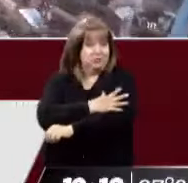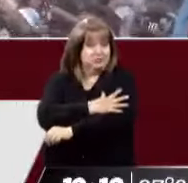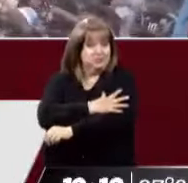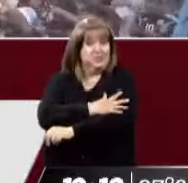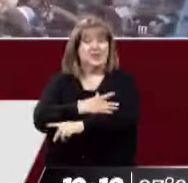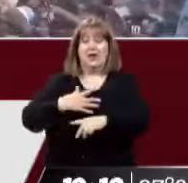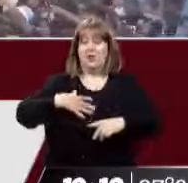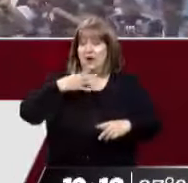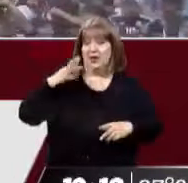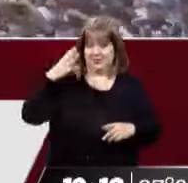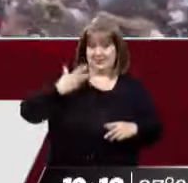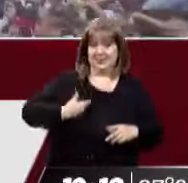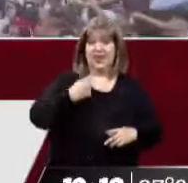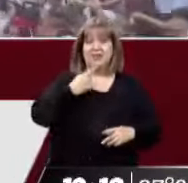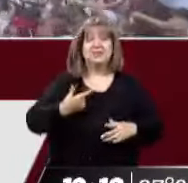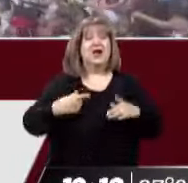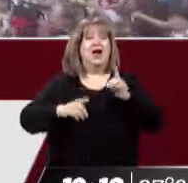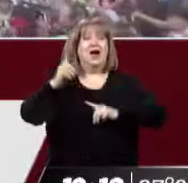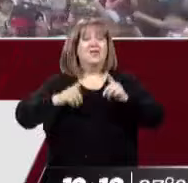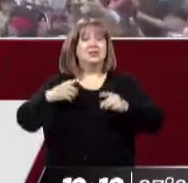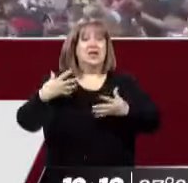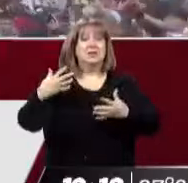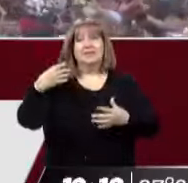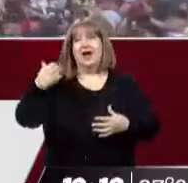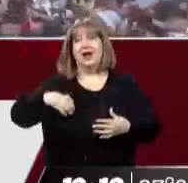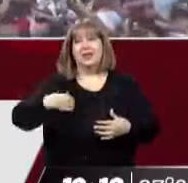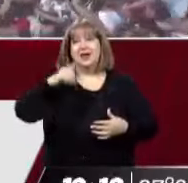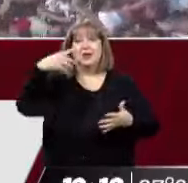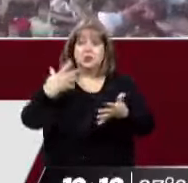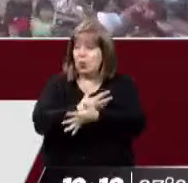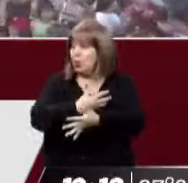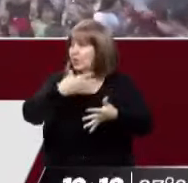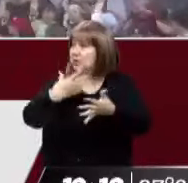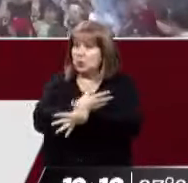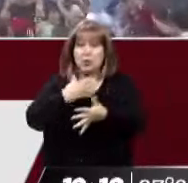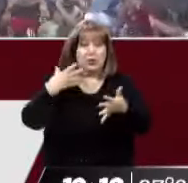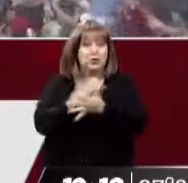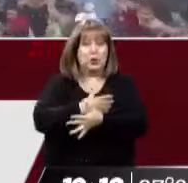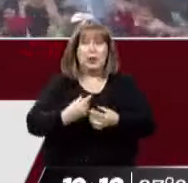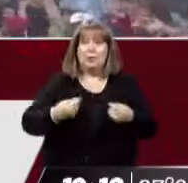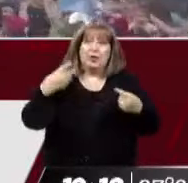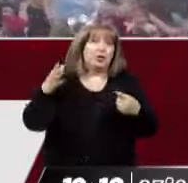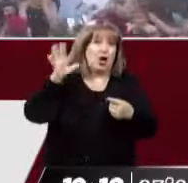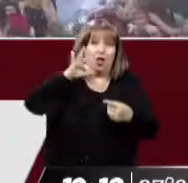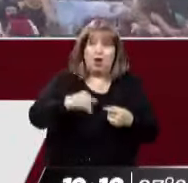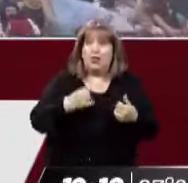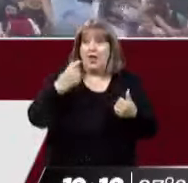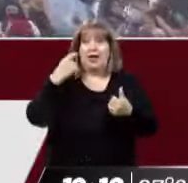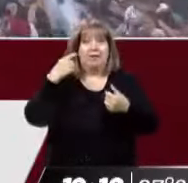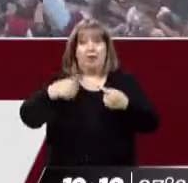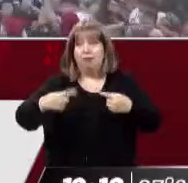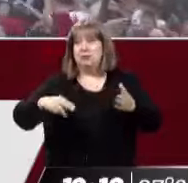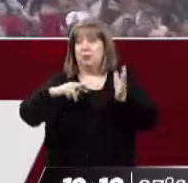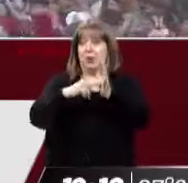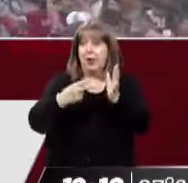lo que reiteramos, los argentinos estamos por ahí tan golpeados con distintas cosas, ¿no? Y con distintas, con la realidad misma de todos los días y que estamos